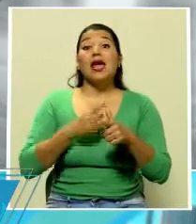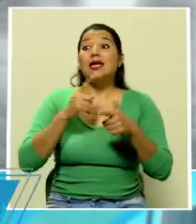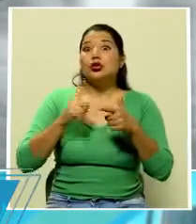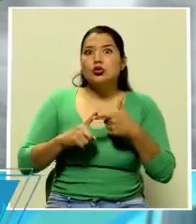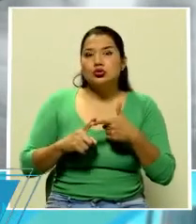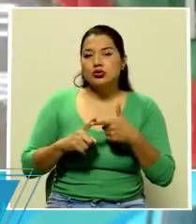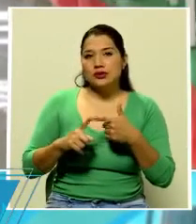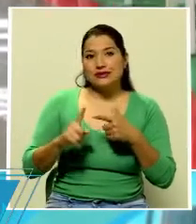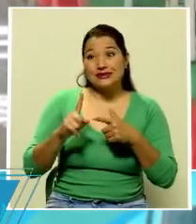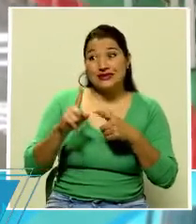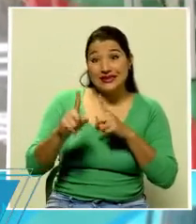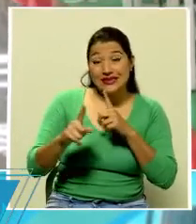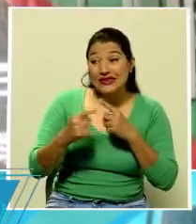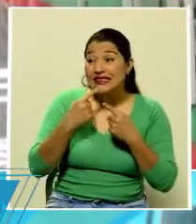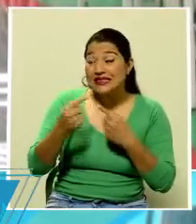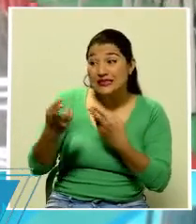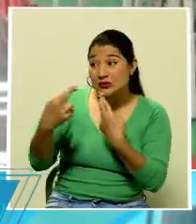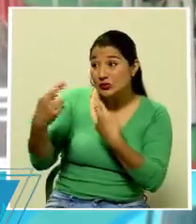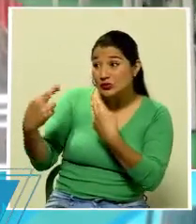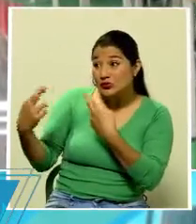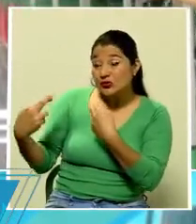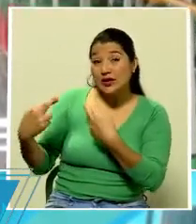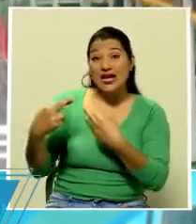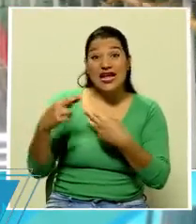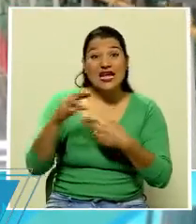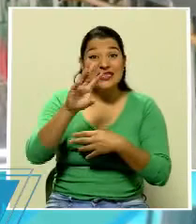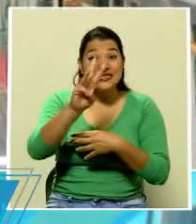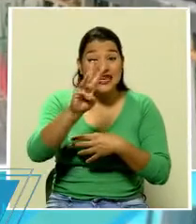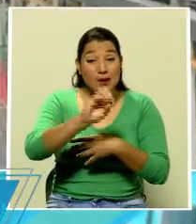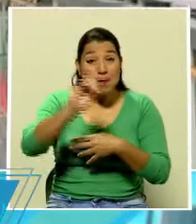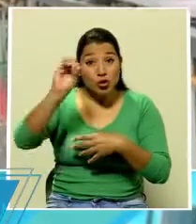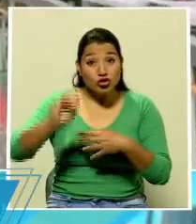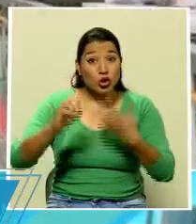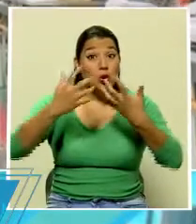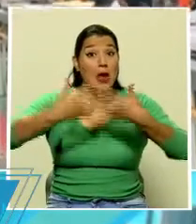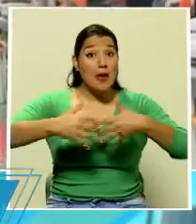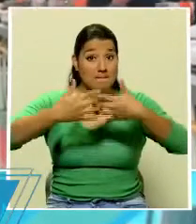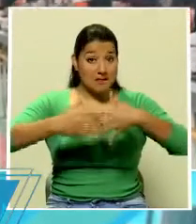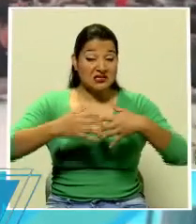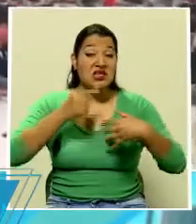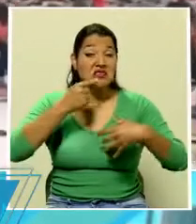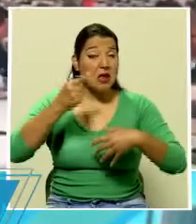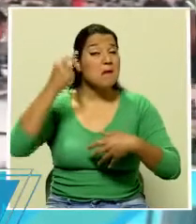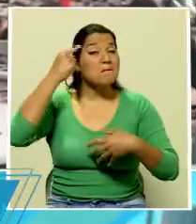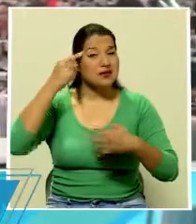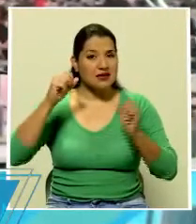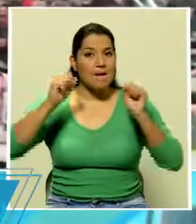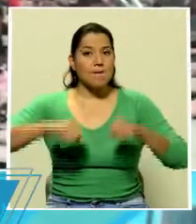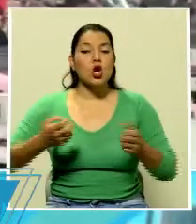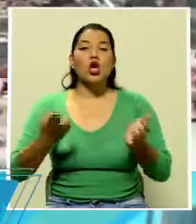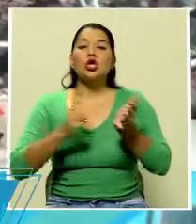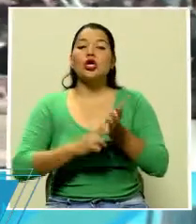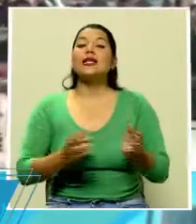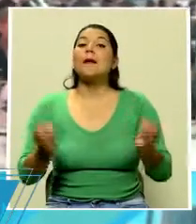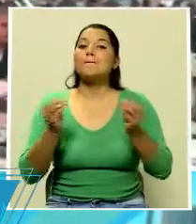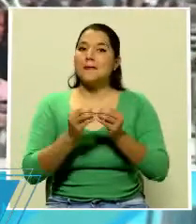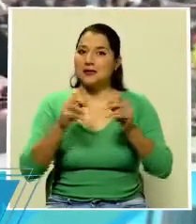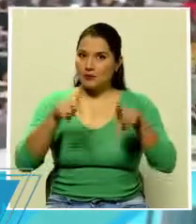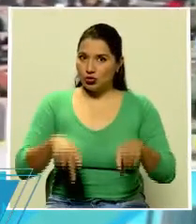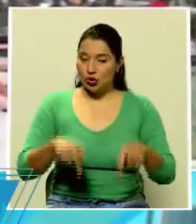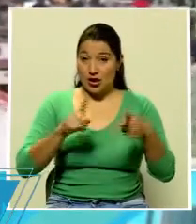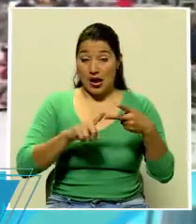nos arrojó es que el 6% de estas empresas nos dicen que planean aumentar su planilla, hay un 22%